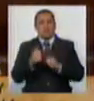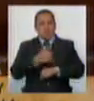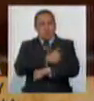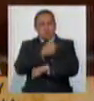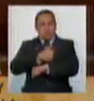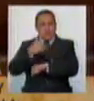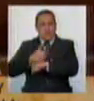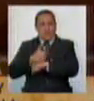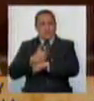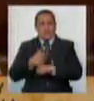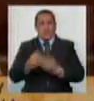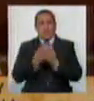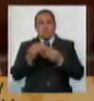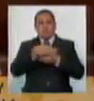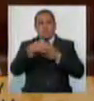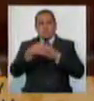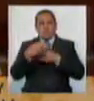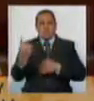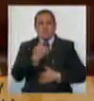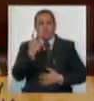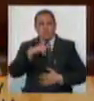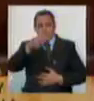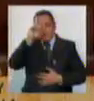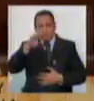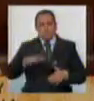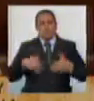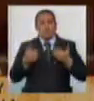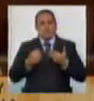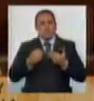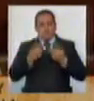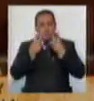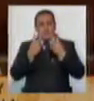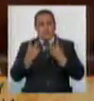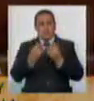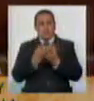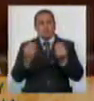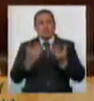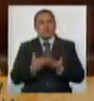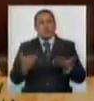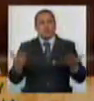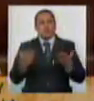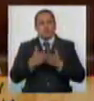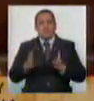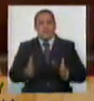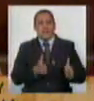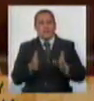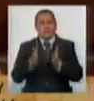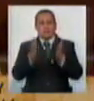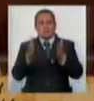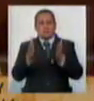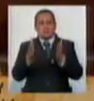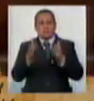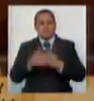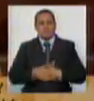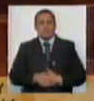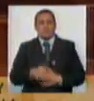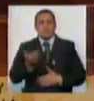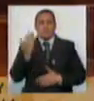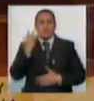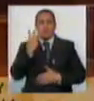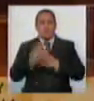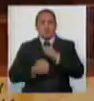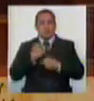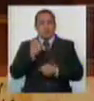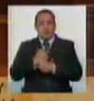autoridades hacia las regiones de su país podemos medirlas, entre otras cosas, por sus carreteras. Hace